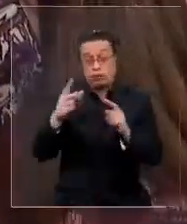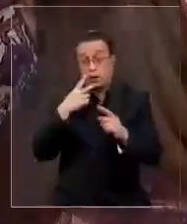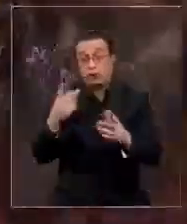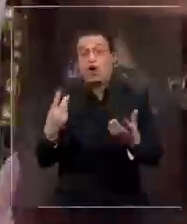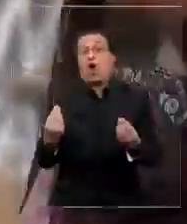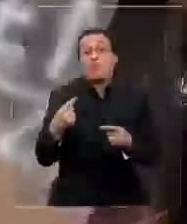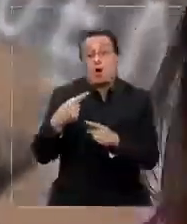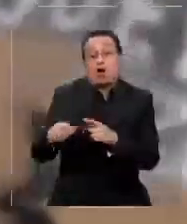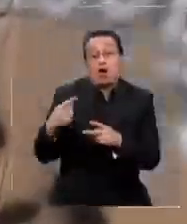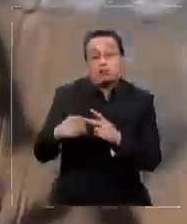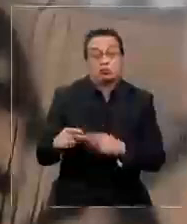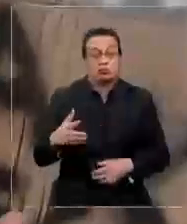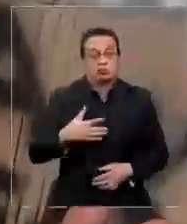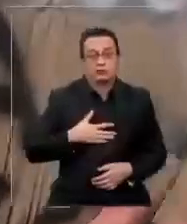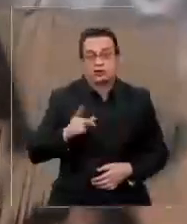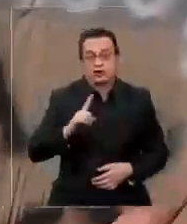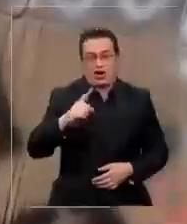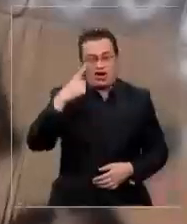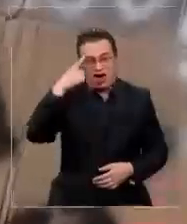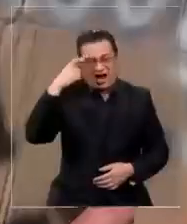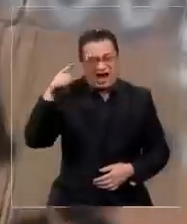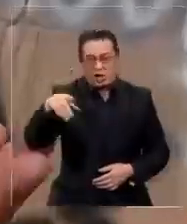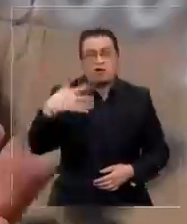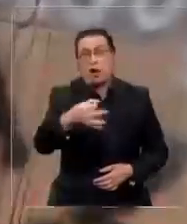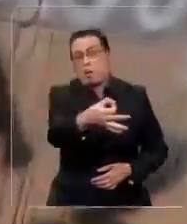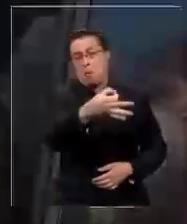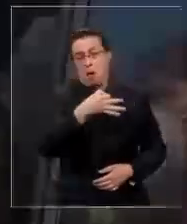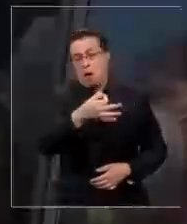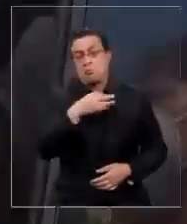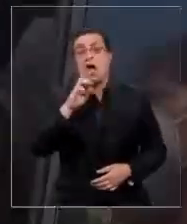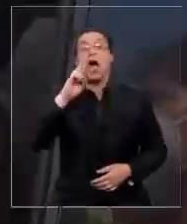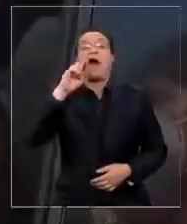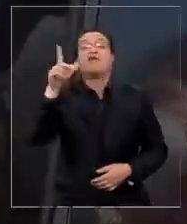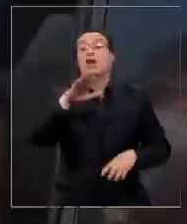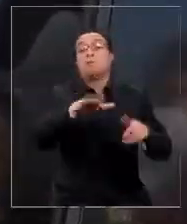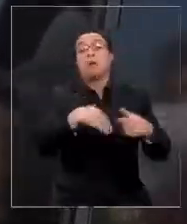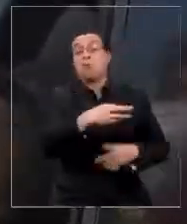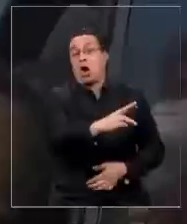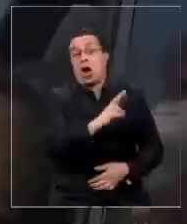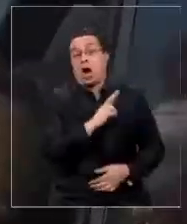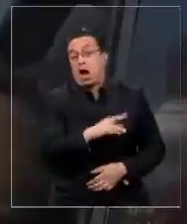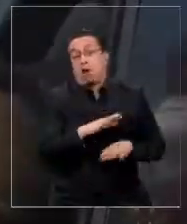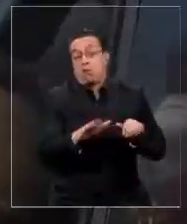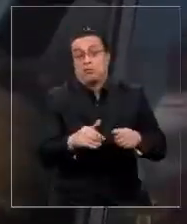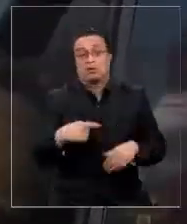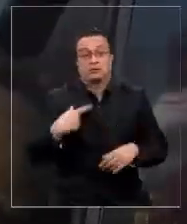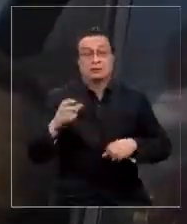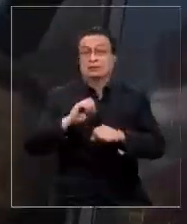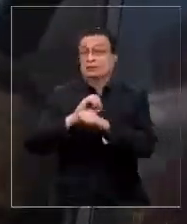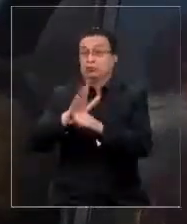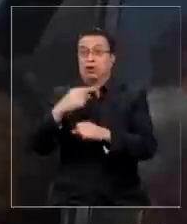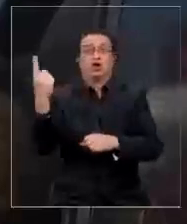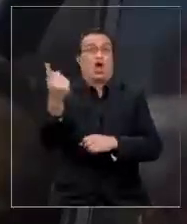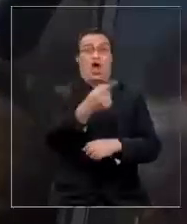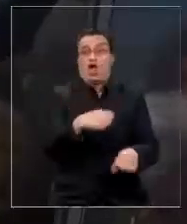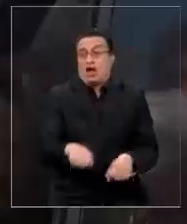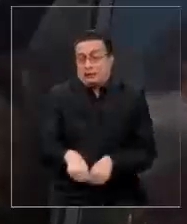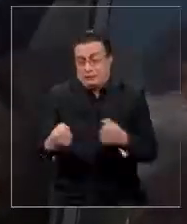yo no le creo no le creo porque eso me lo viene diciendo de abril de esta pandemia nos tiene a todos quebrados